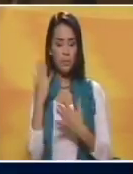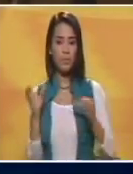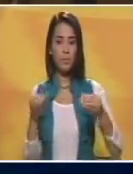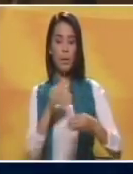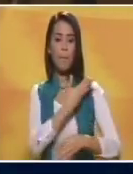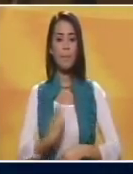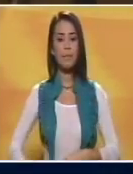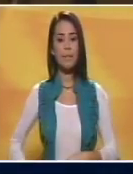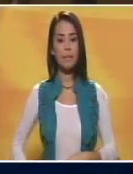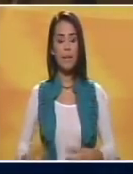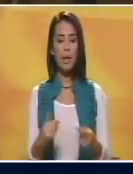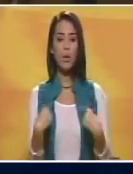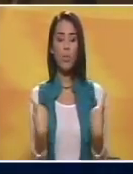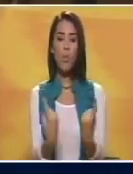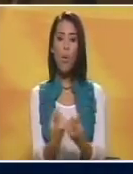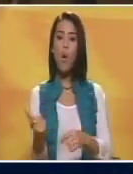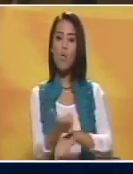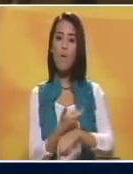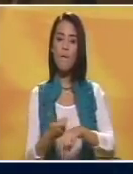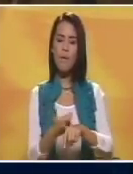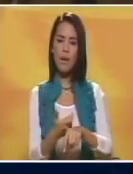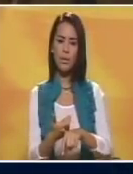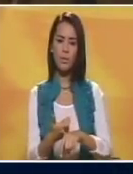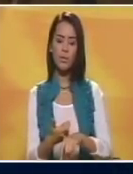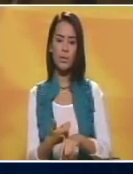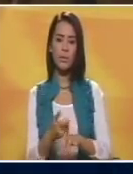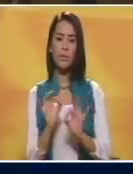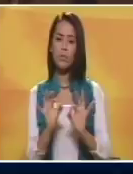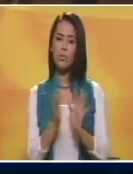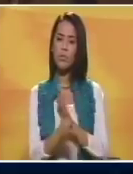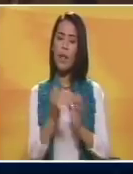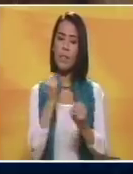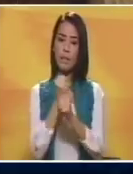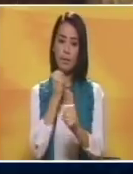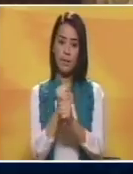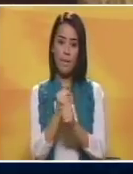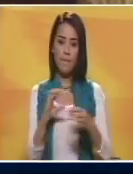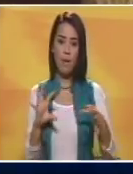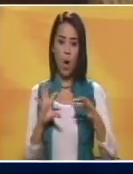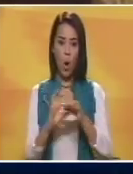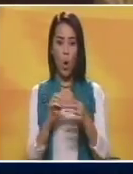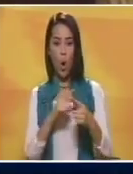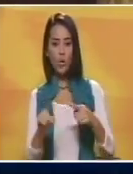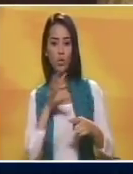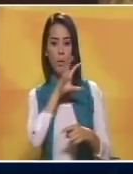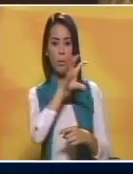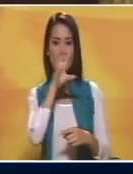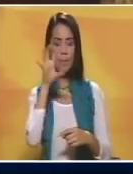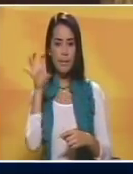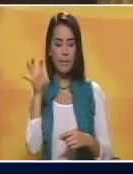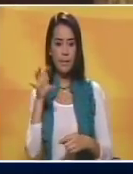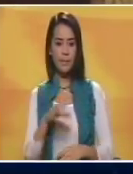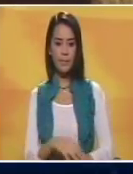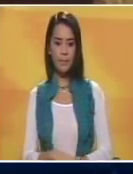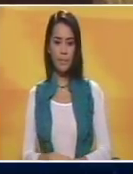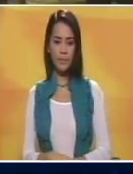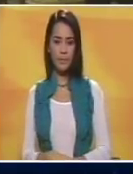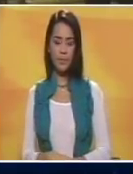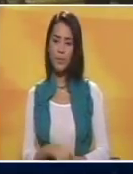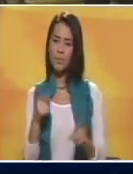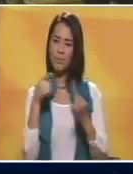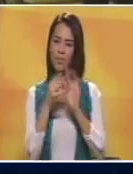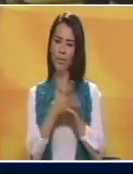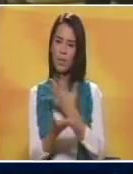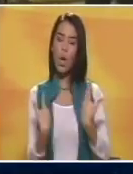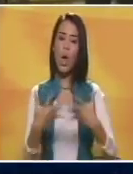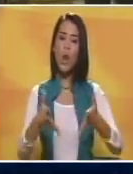Moreno en el Palacio de Gobierno, manifestó la intención de trabajar en conjunto con otras naciones del hemisferio occidental a fin de lograr